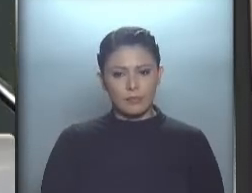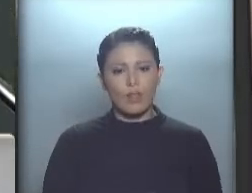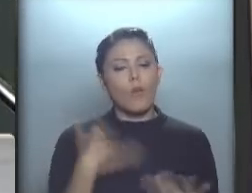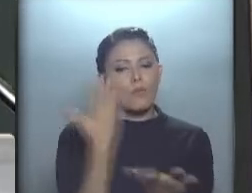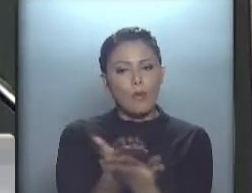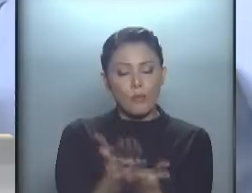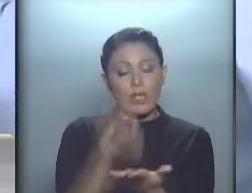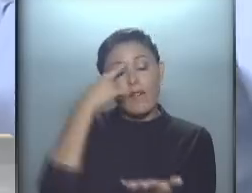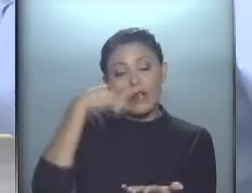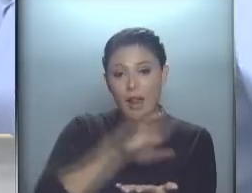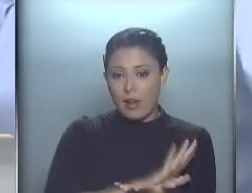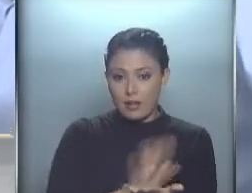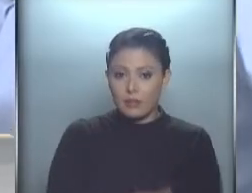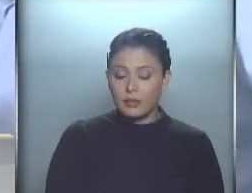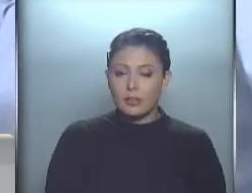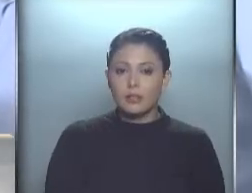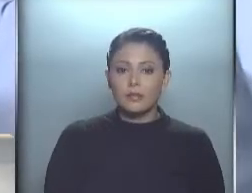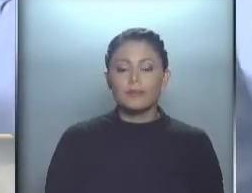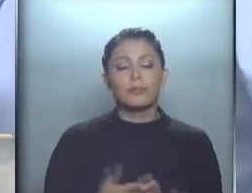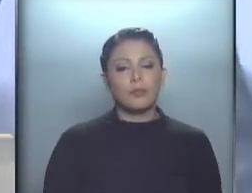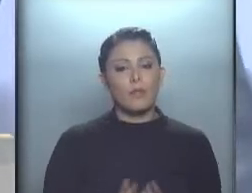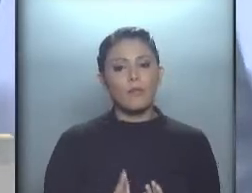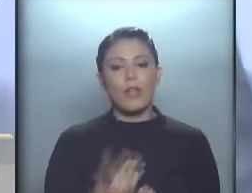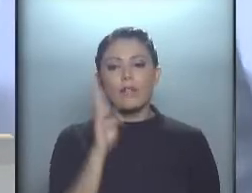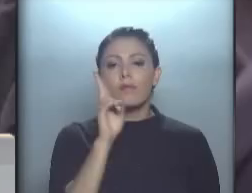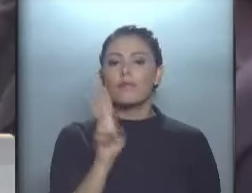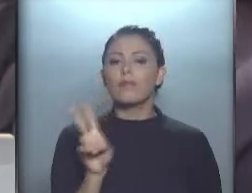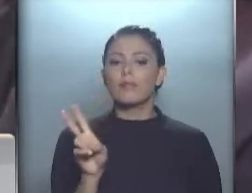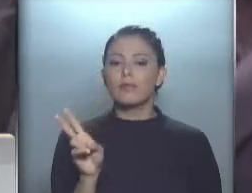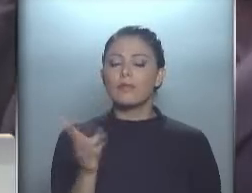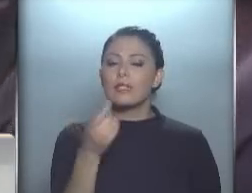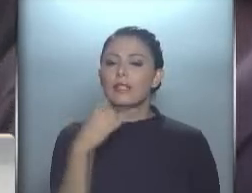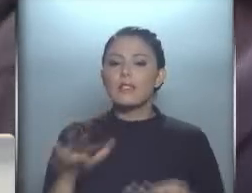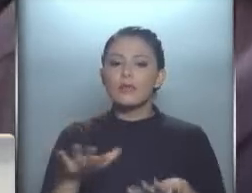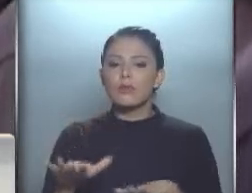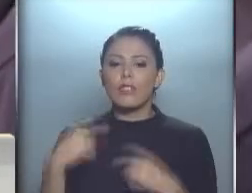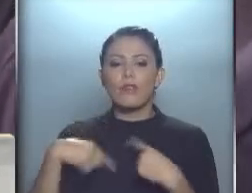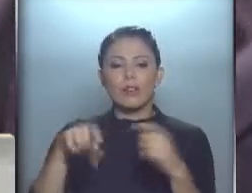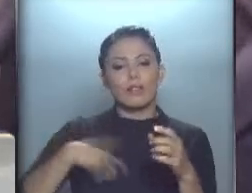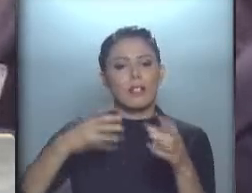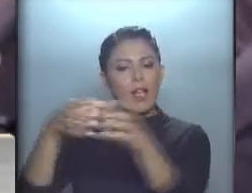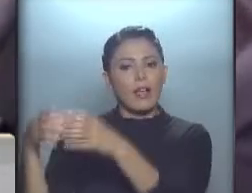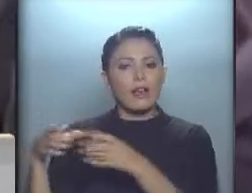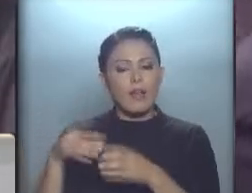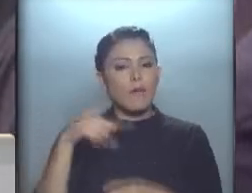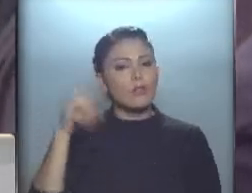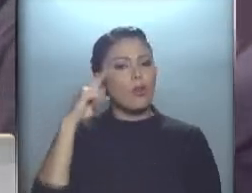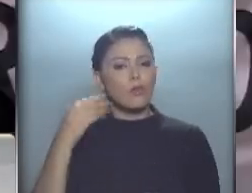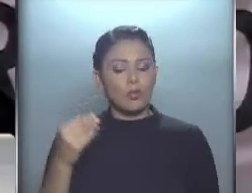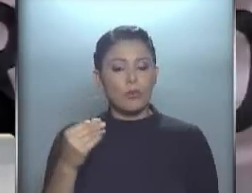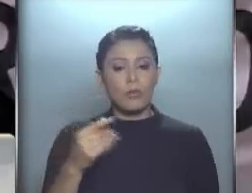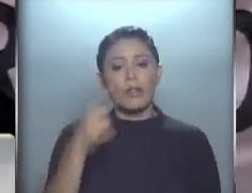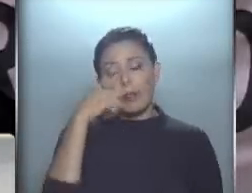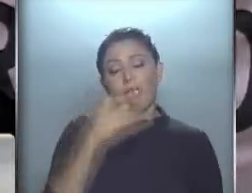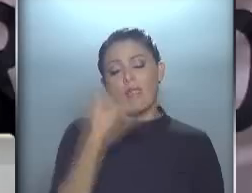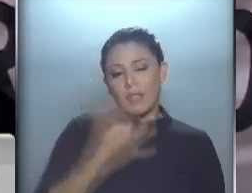propuesta final a los efectos de observar eh la posición de los gremios y en consecuencia es tomar una